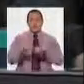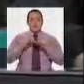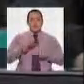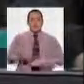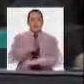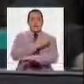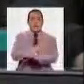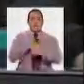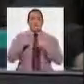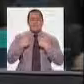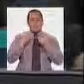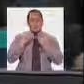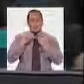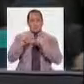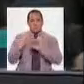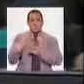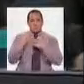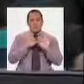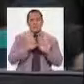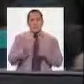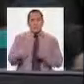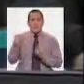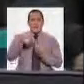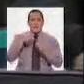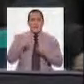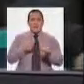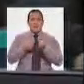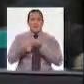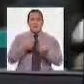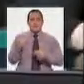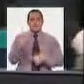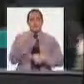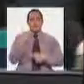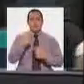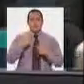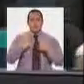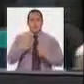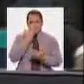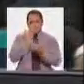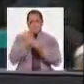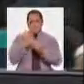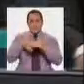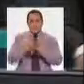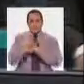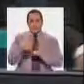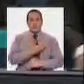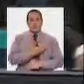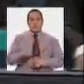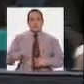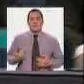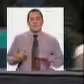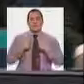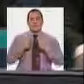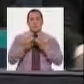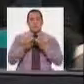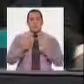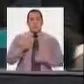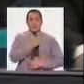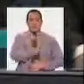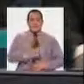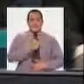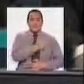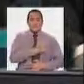entonces y que nos inspira en todo momento en la gestión pública que está, para la que estamos al frente y aquí en el gobierno. Así que yo quisiera